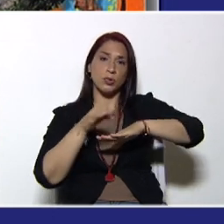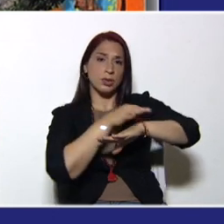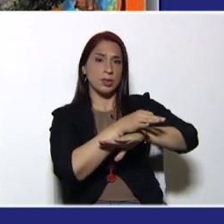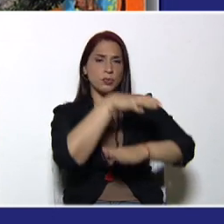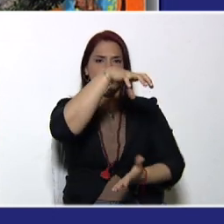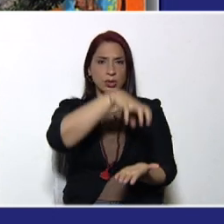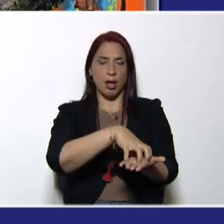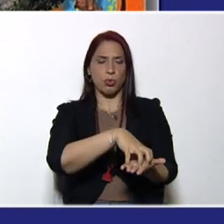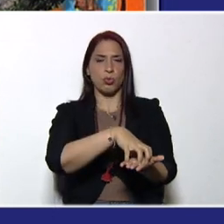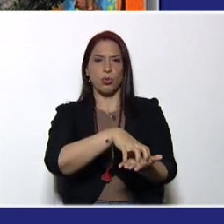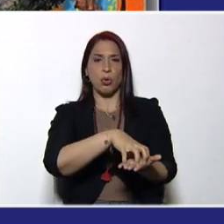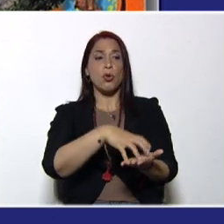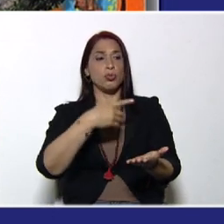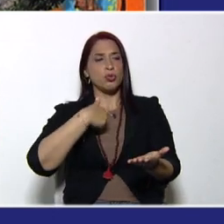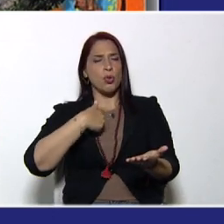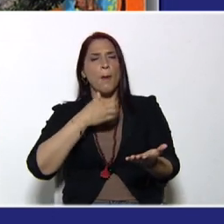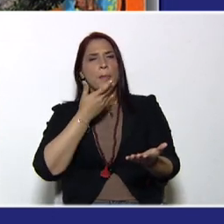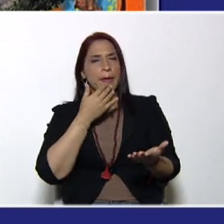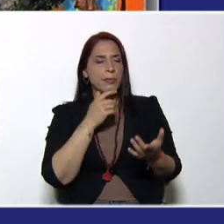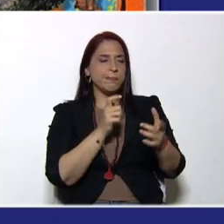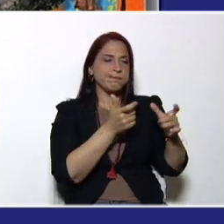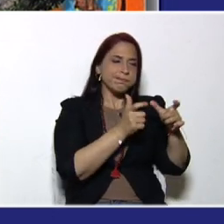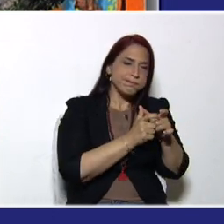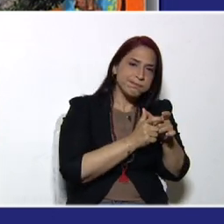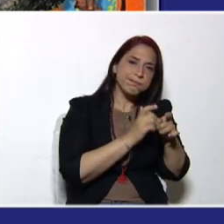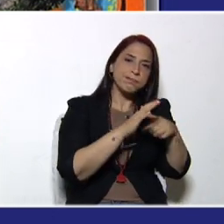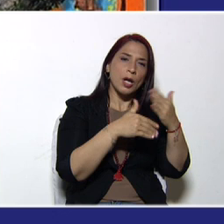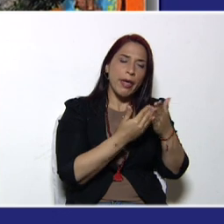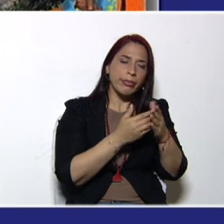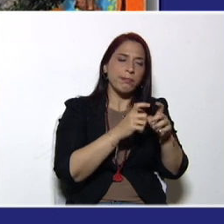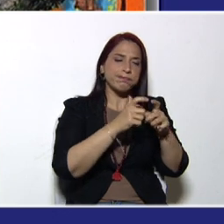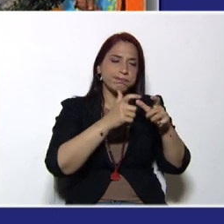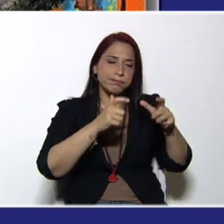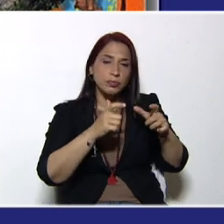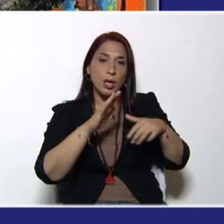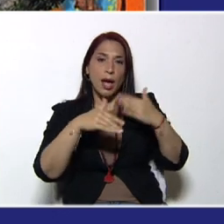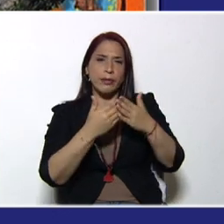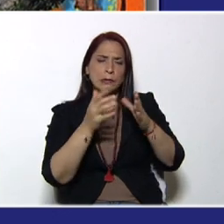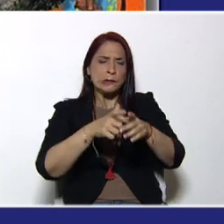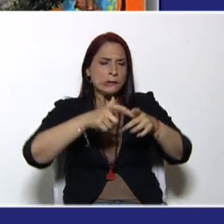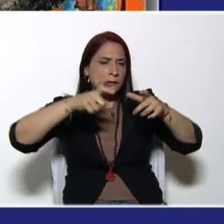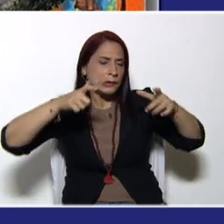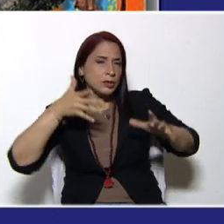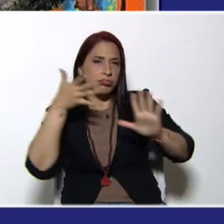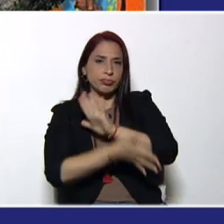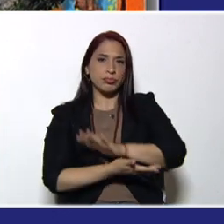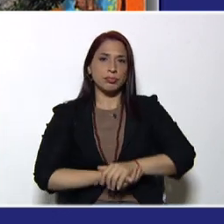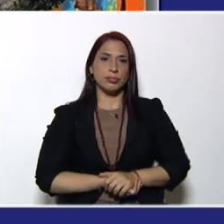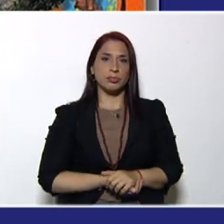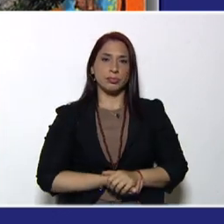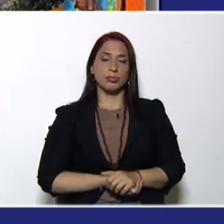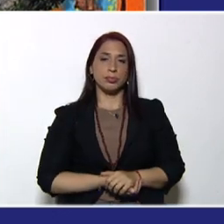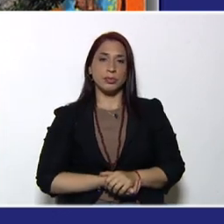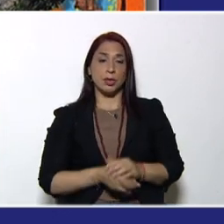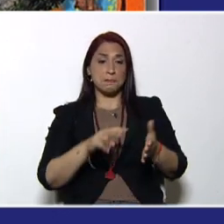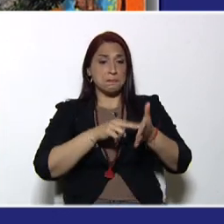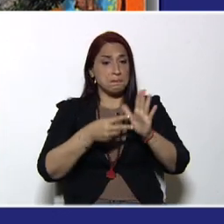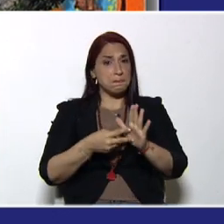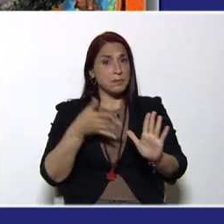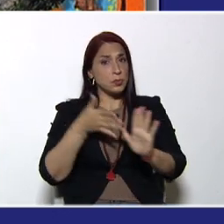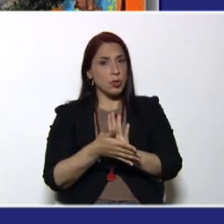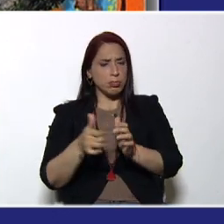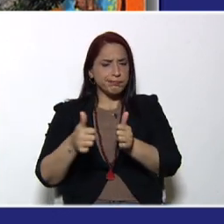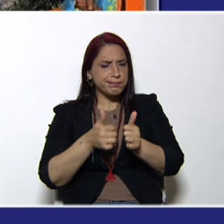mi estado? Es decir, voy desde lo pequeñito a lo mediano y después me voy a lo más grande. Excelente. Y en ese caso, José, que es lo que nos